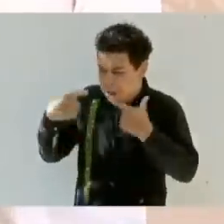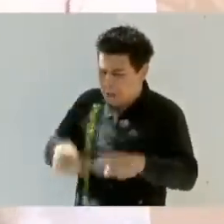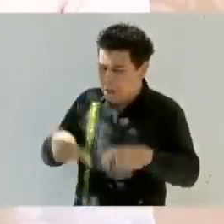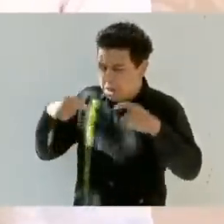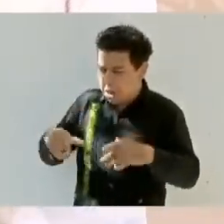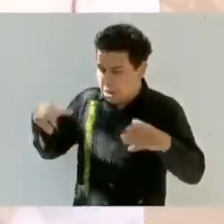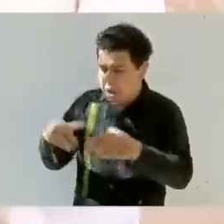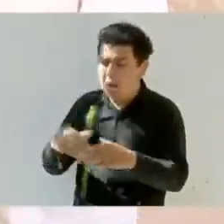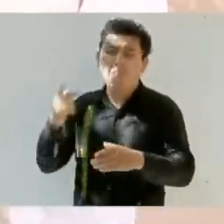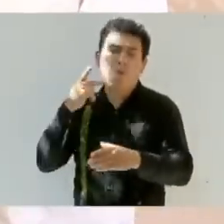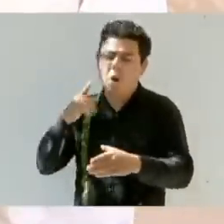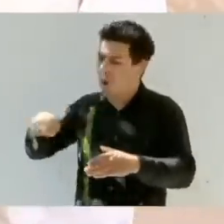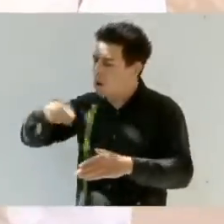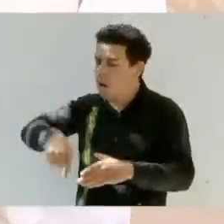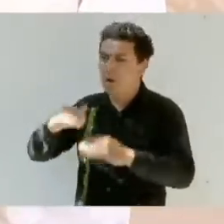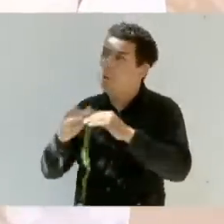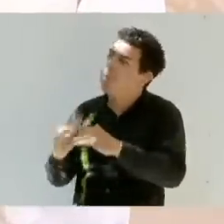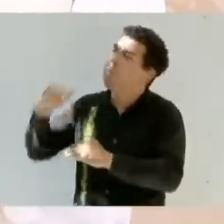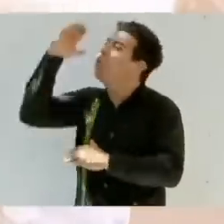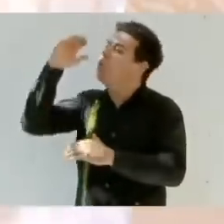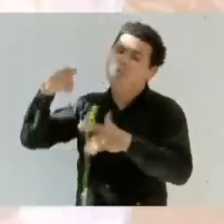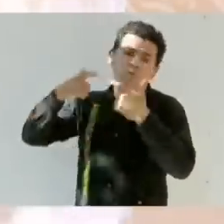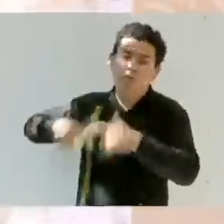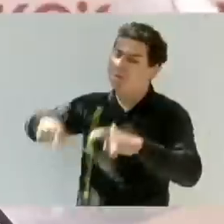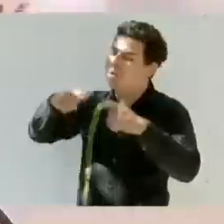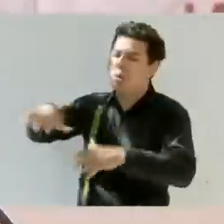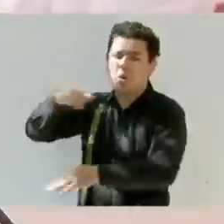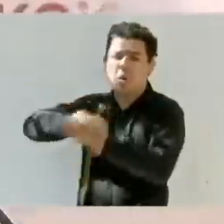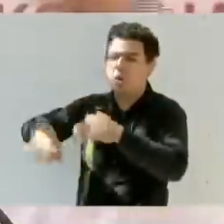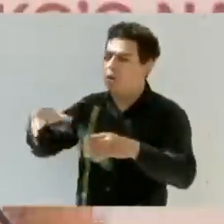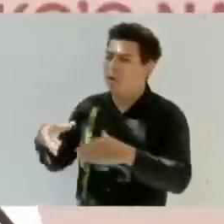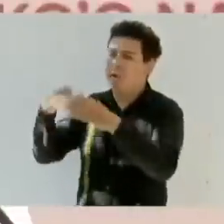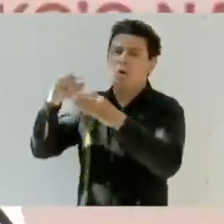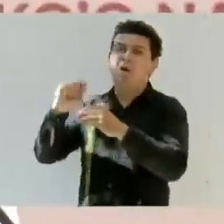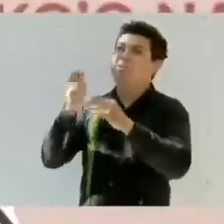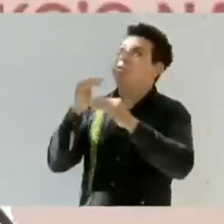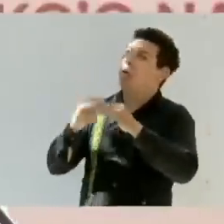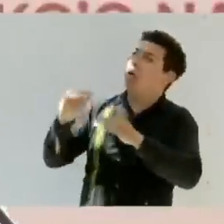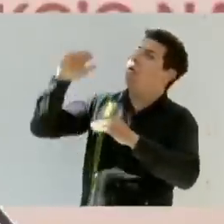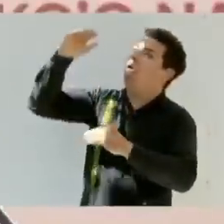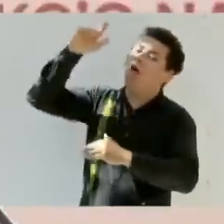de los políticos, de los de arriba, de la cúpula.